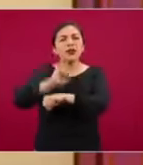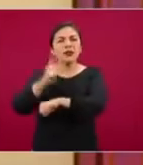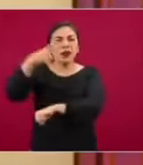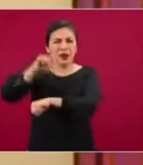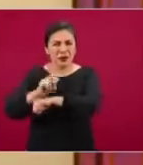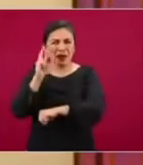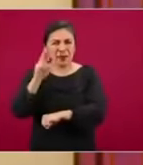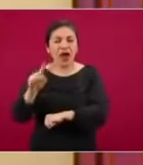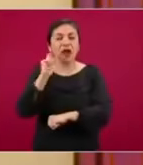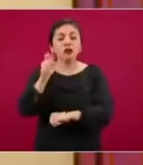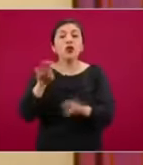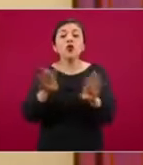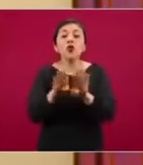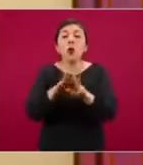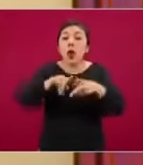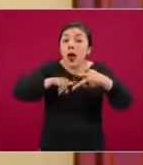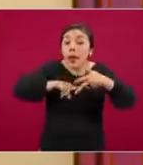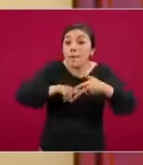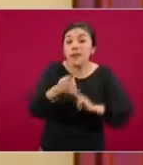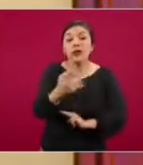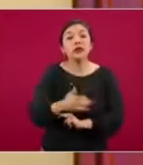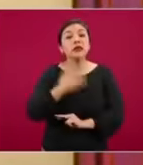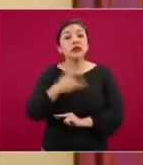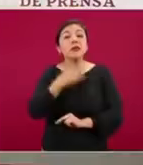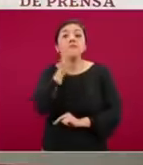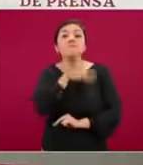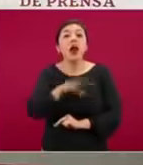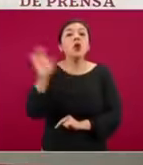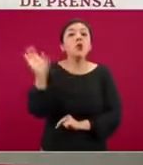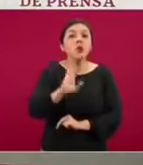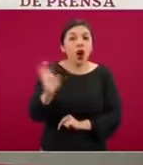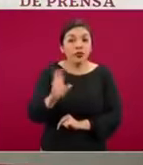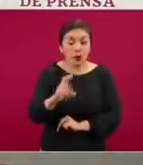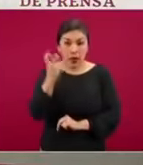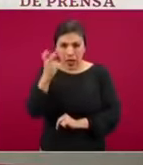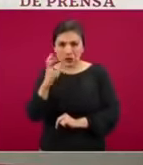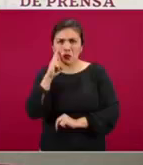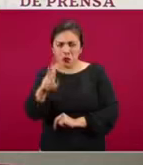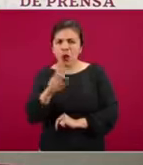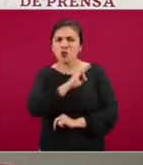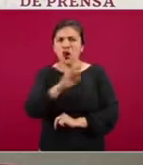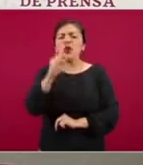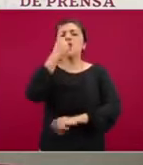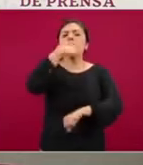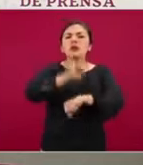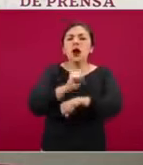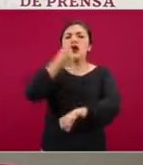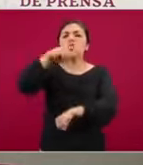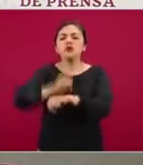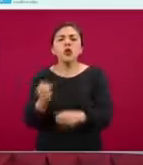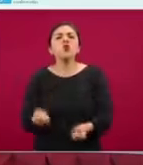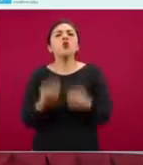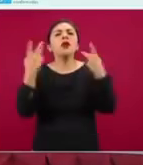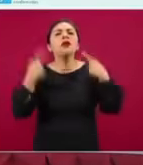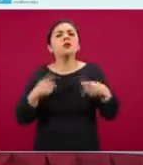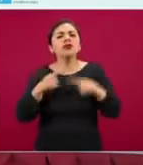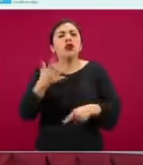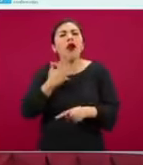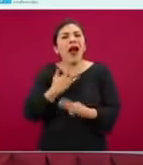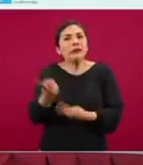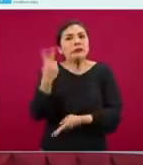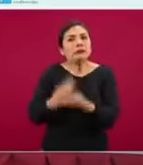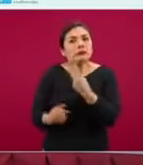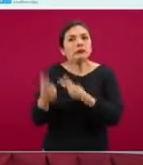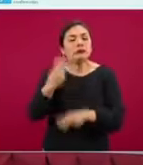epidemiológica de su inicio de síntomas y entonces eso nos permite ver semana con semana cuántas personas están